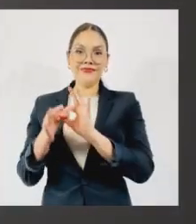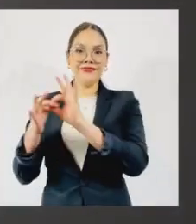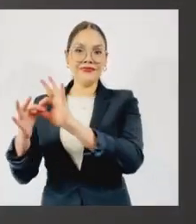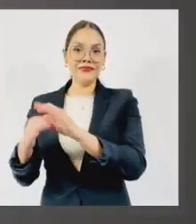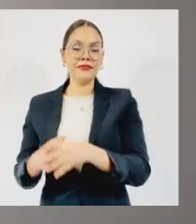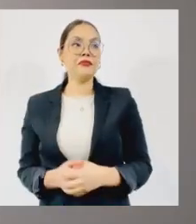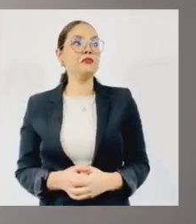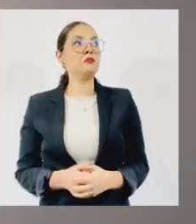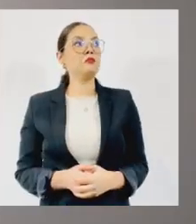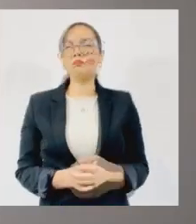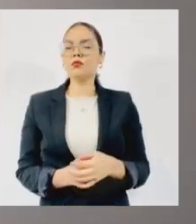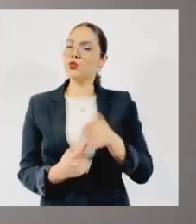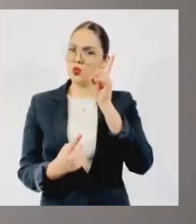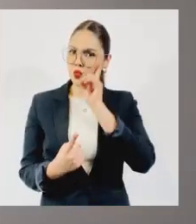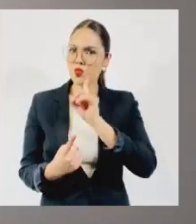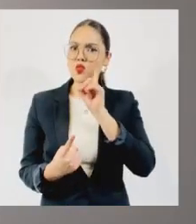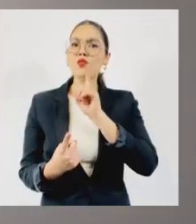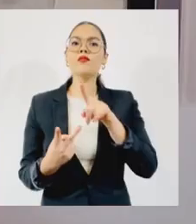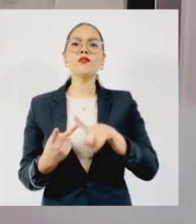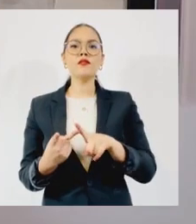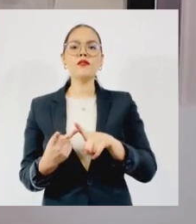palabras. Mujer,